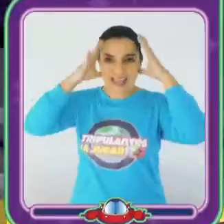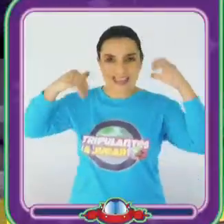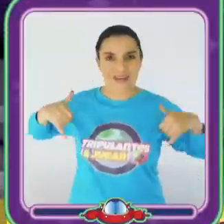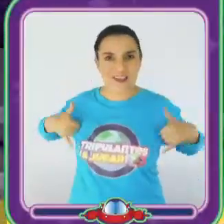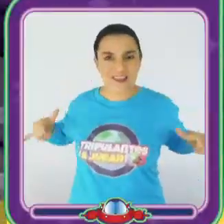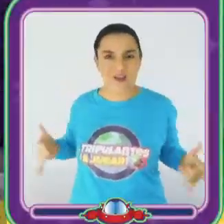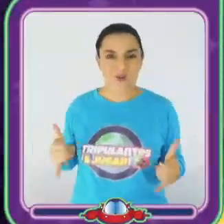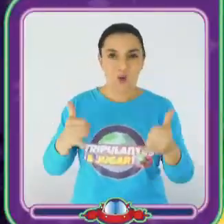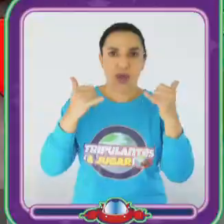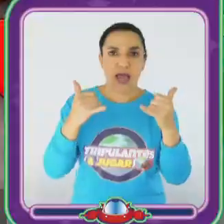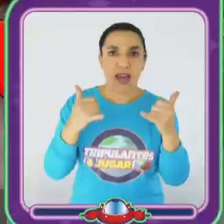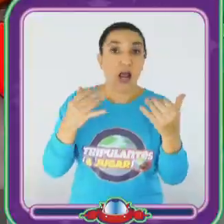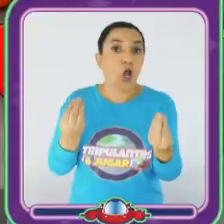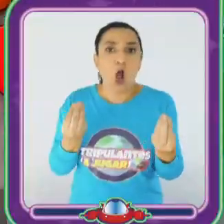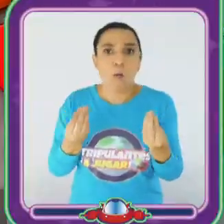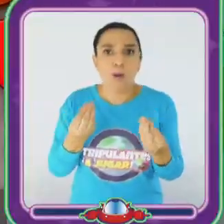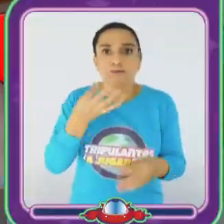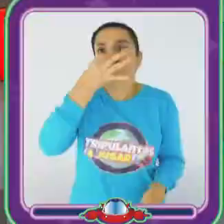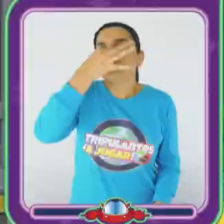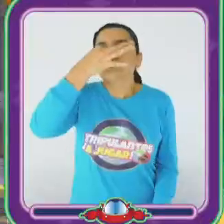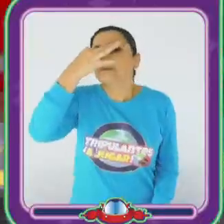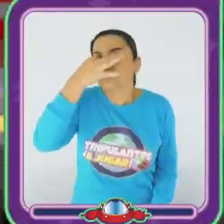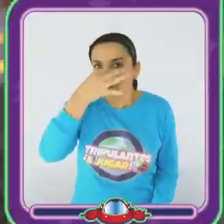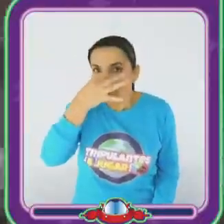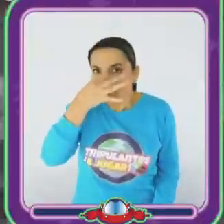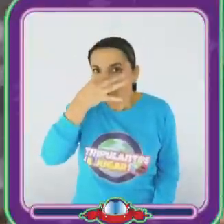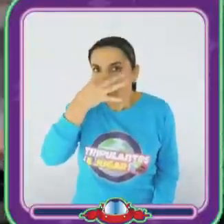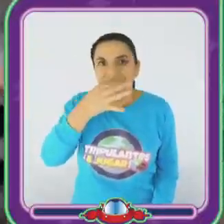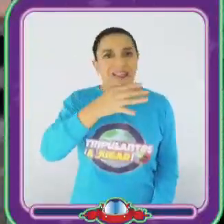y tripulantes, a jugar. ¿Qué hacemos así?